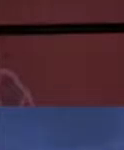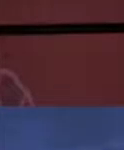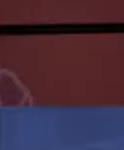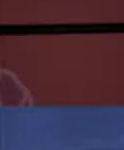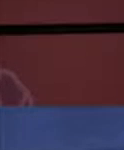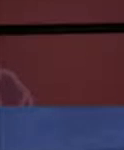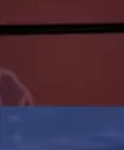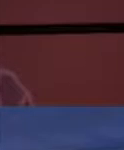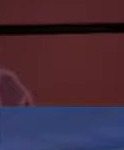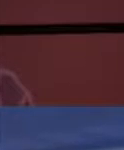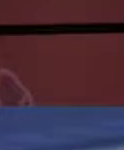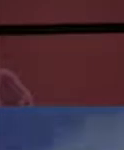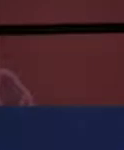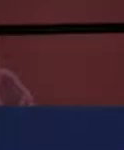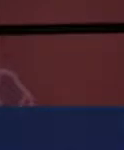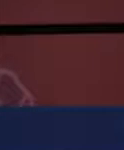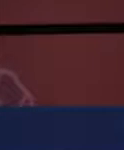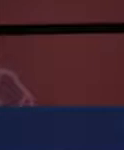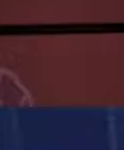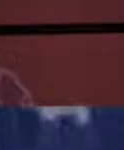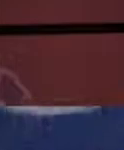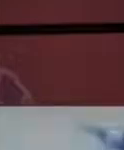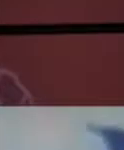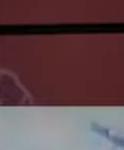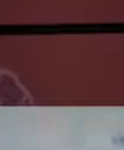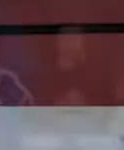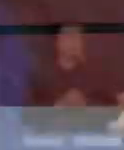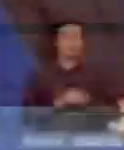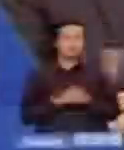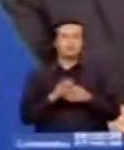ciudad para evitar daños ante un sismo en la región.